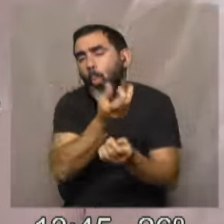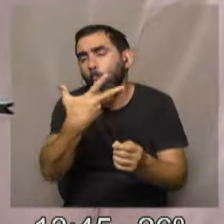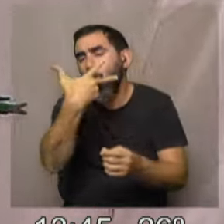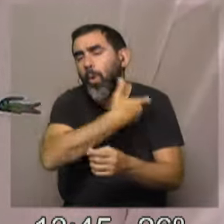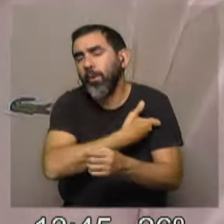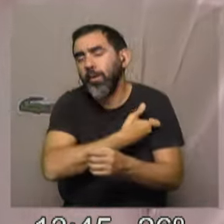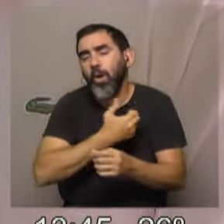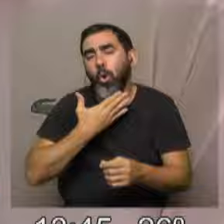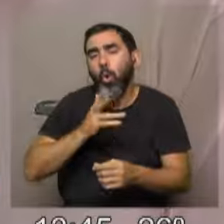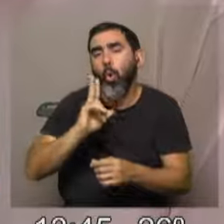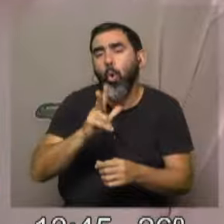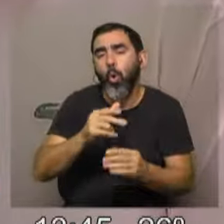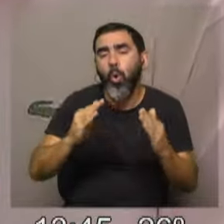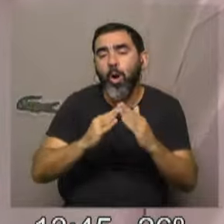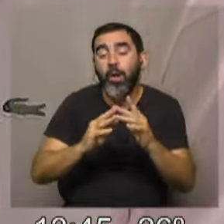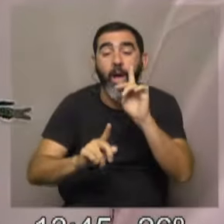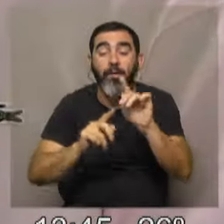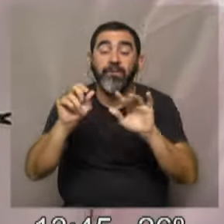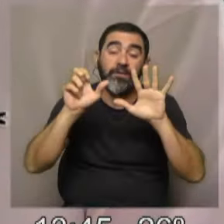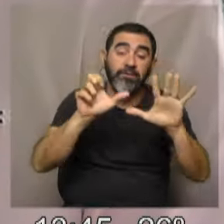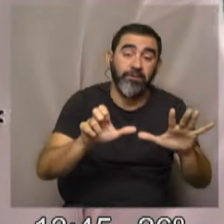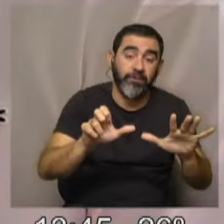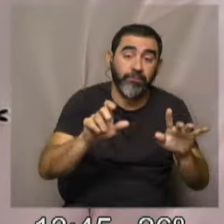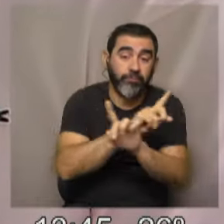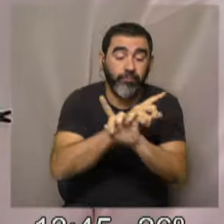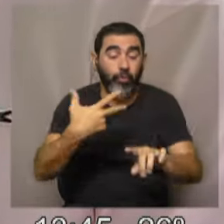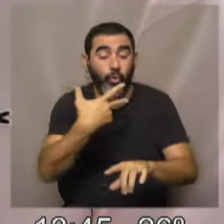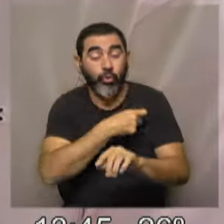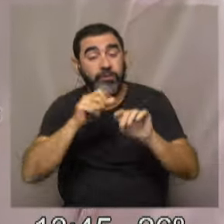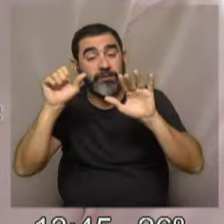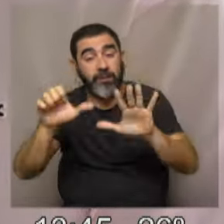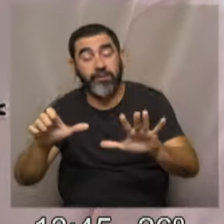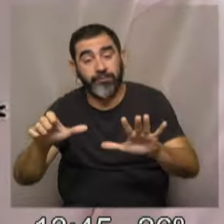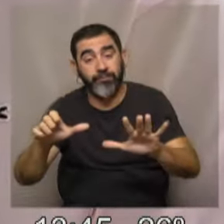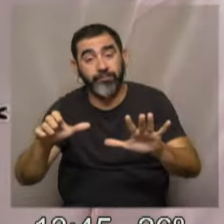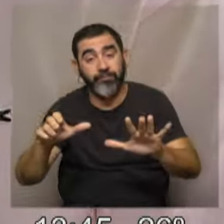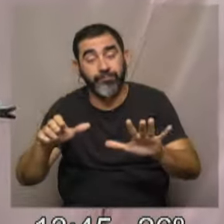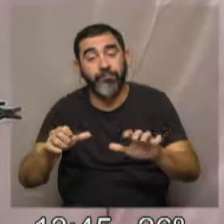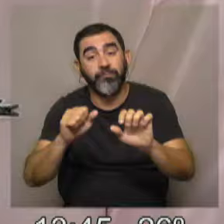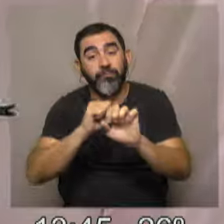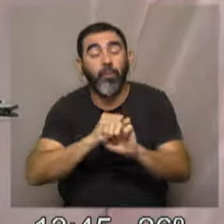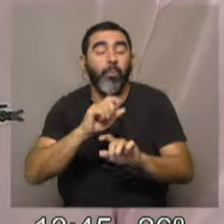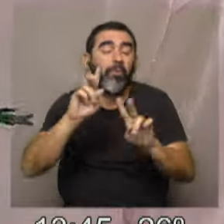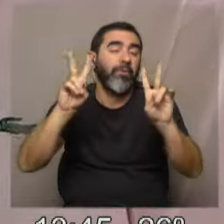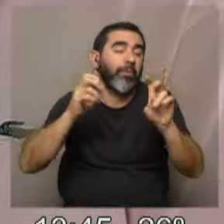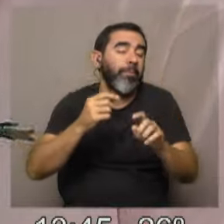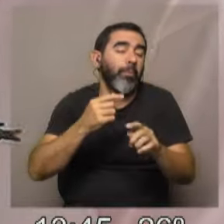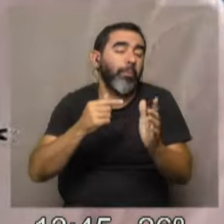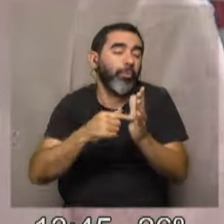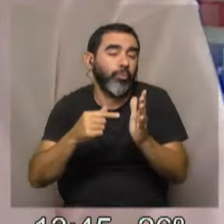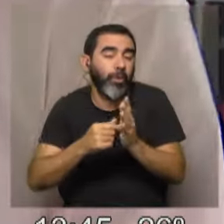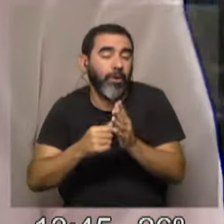residenciales? Y en algunos casos, 6 dosis. Quien no se dio 6 dosis fue por algún motivo, porque